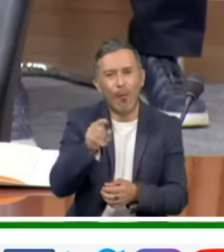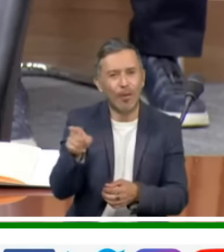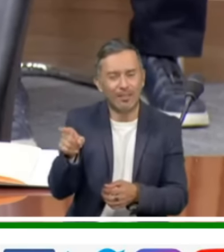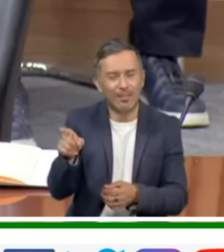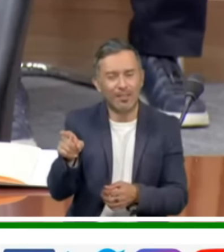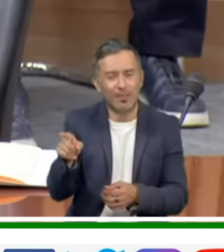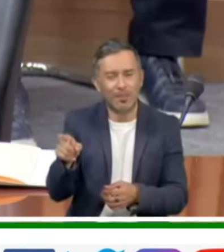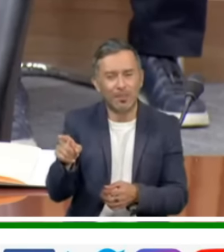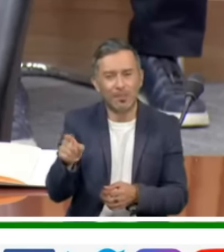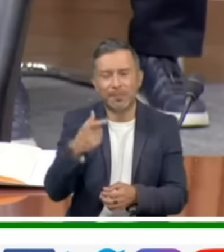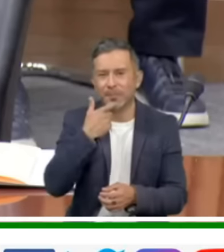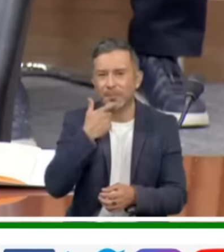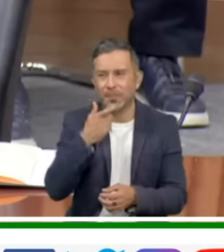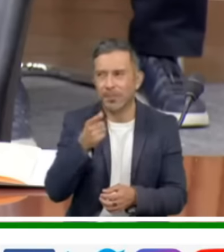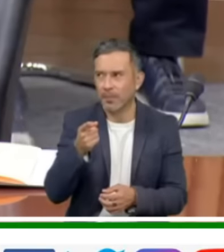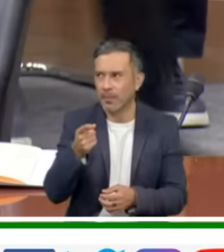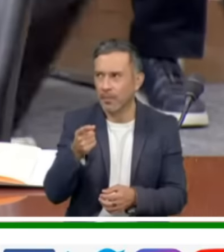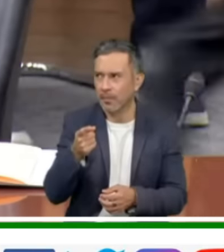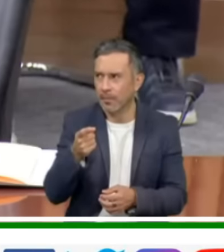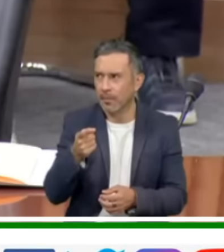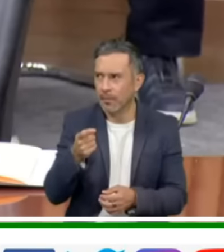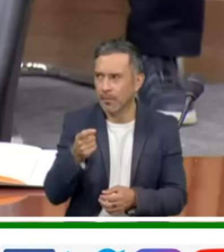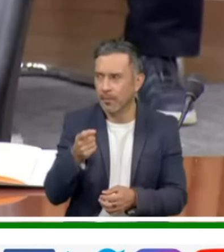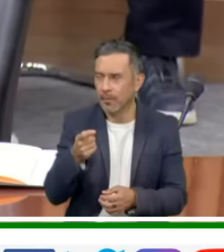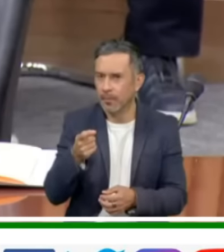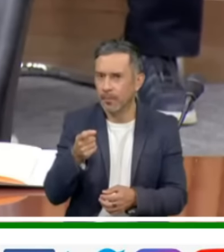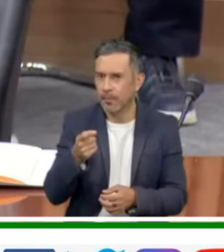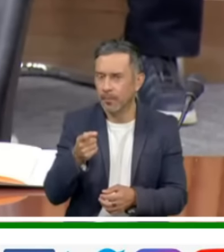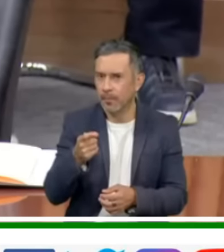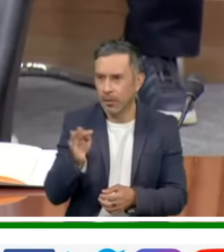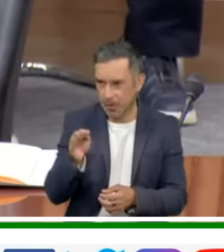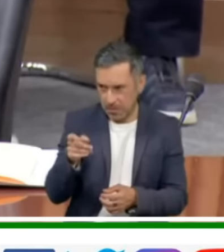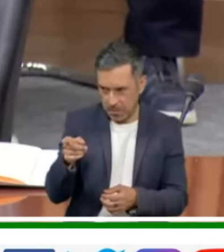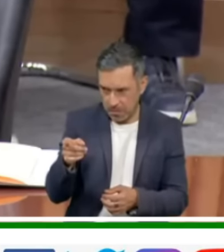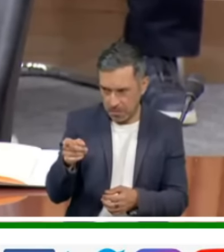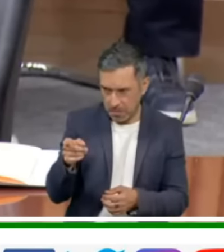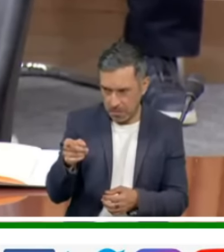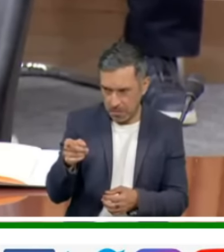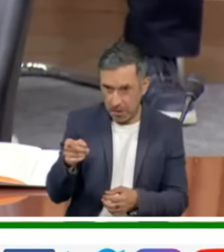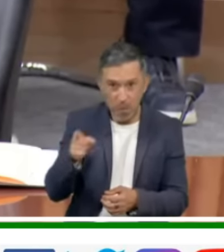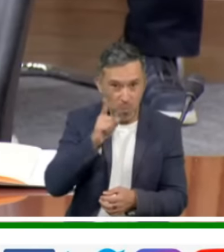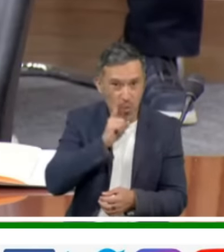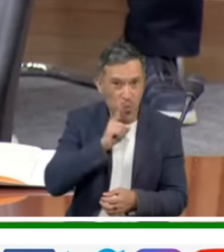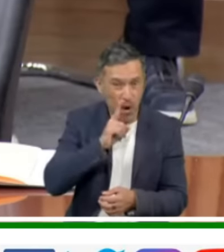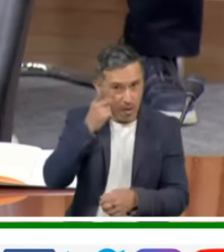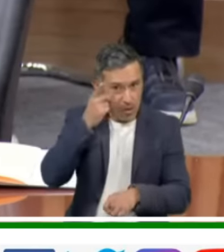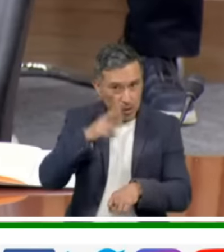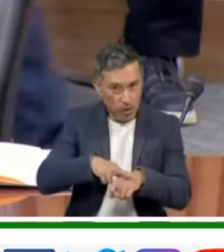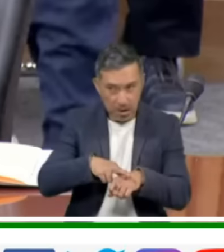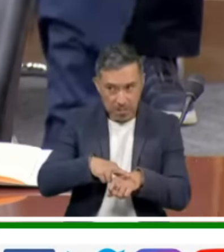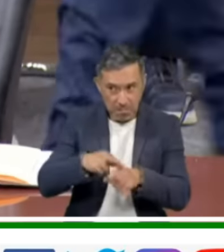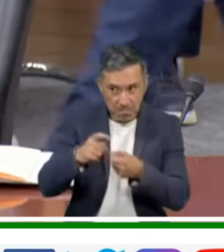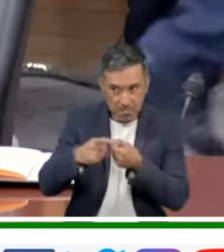Si ya la señora ya va participar vamos a ver valorar el tema del